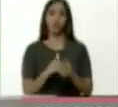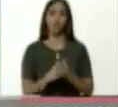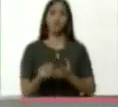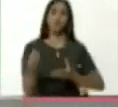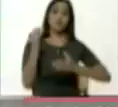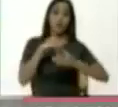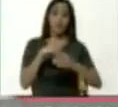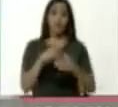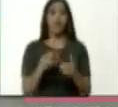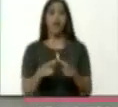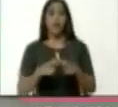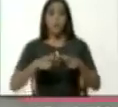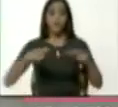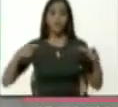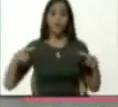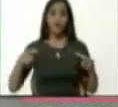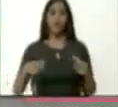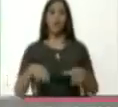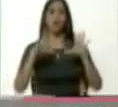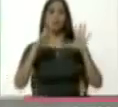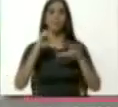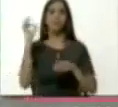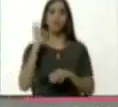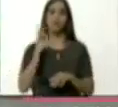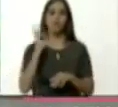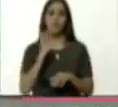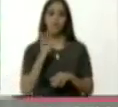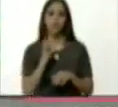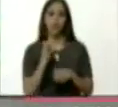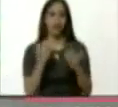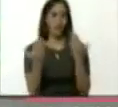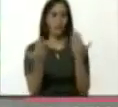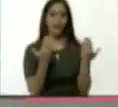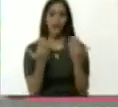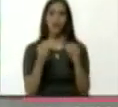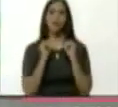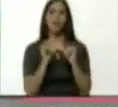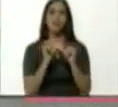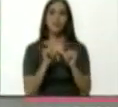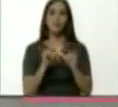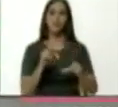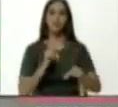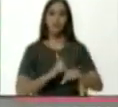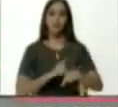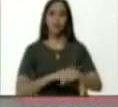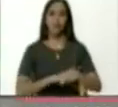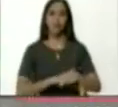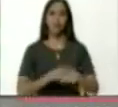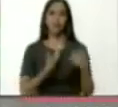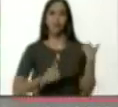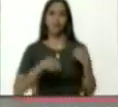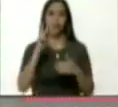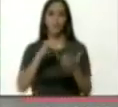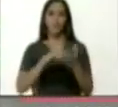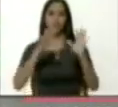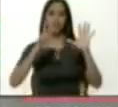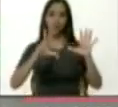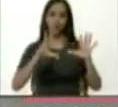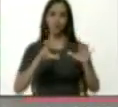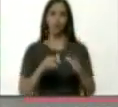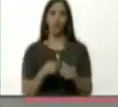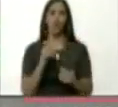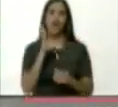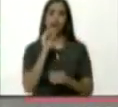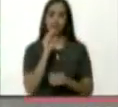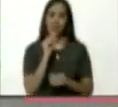han aumentado en más del 80% en comparación con el mismo periodo del año 2018. Conversamos con